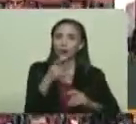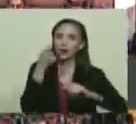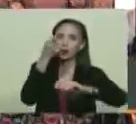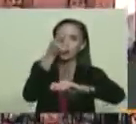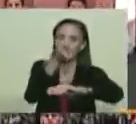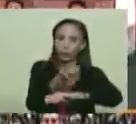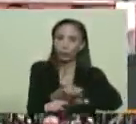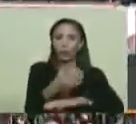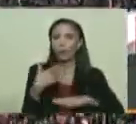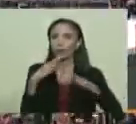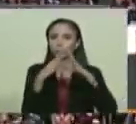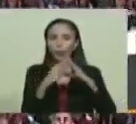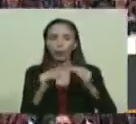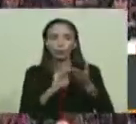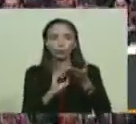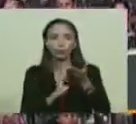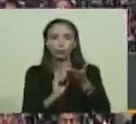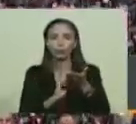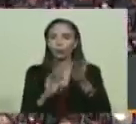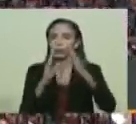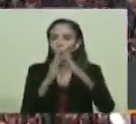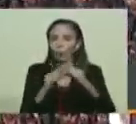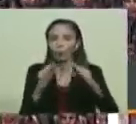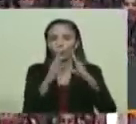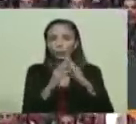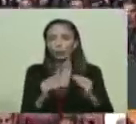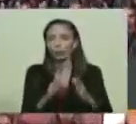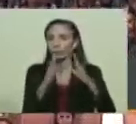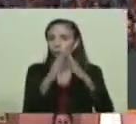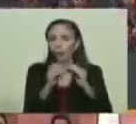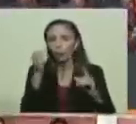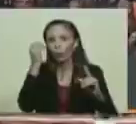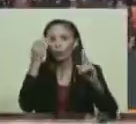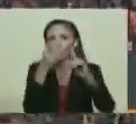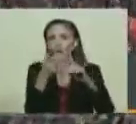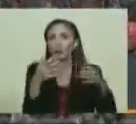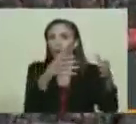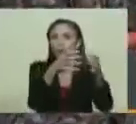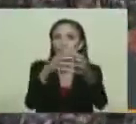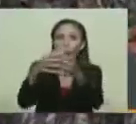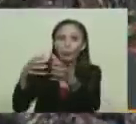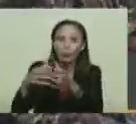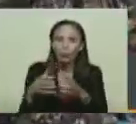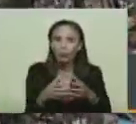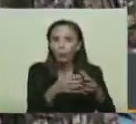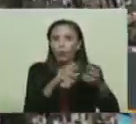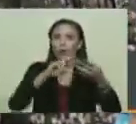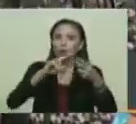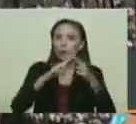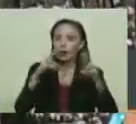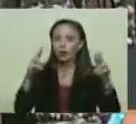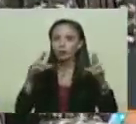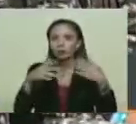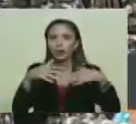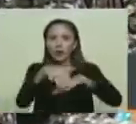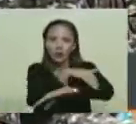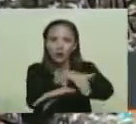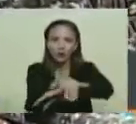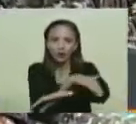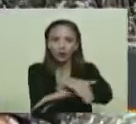nosotros poder cubrir todos los planes de los cuadrantes de paz y para poder tener la